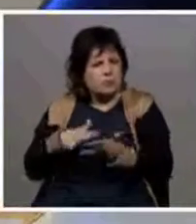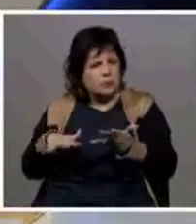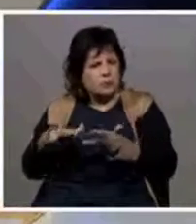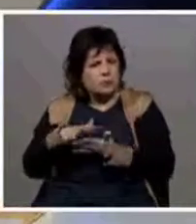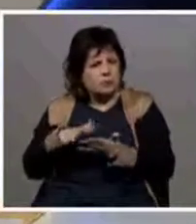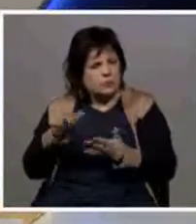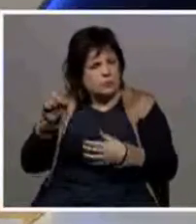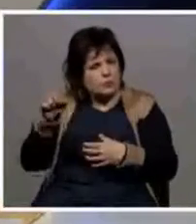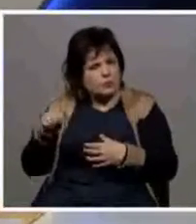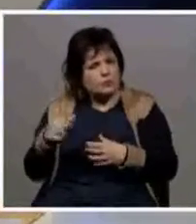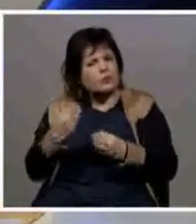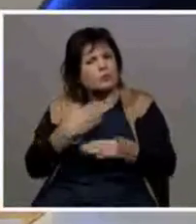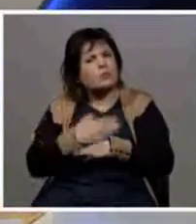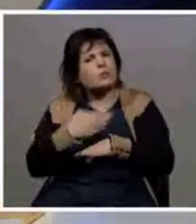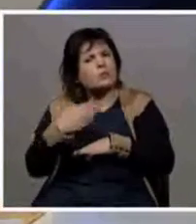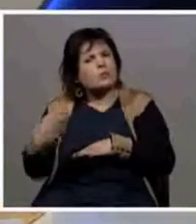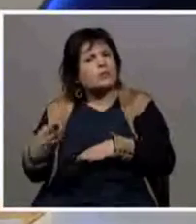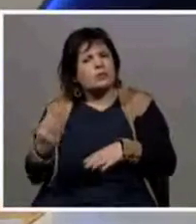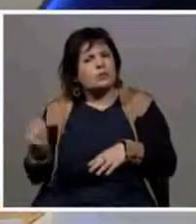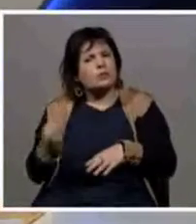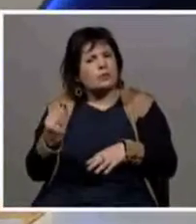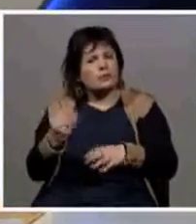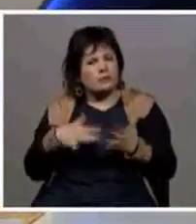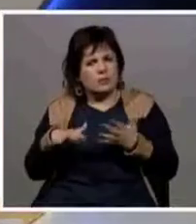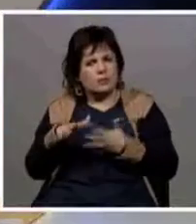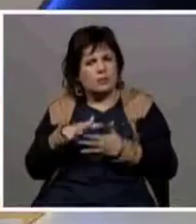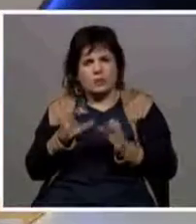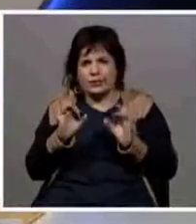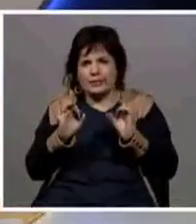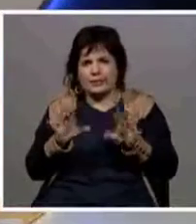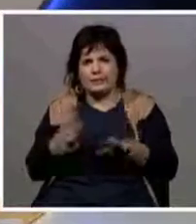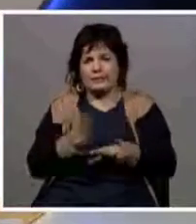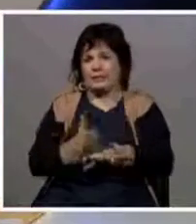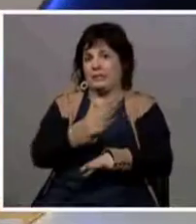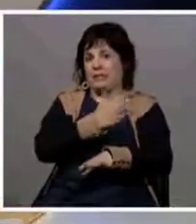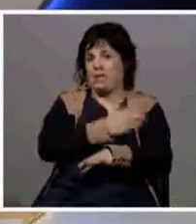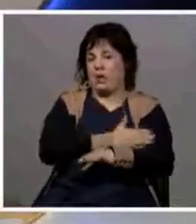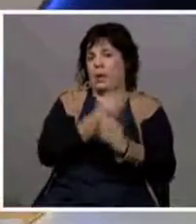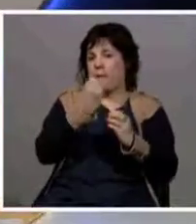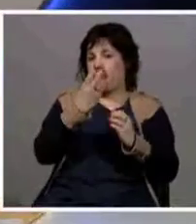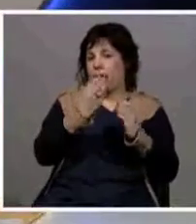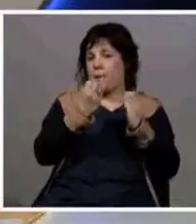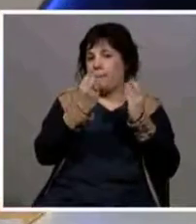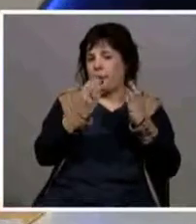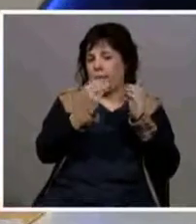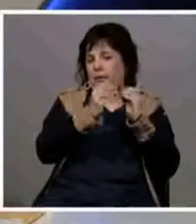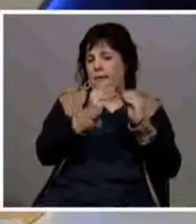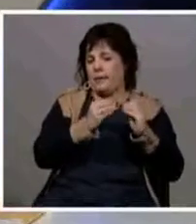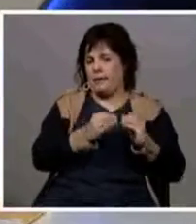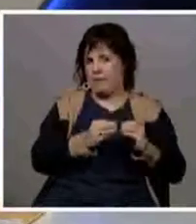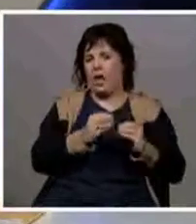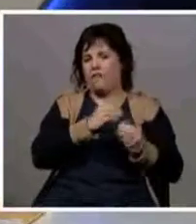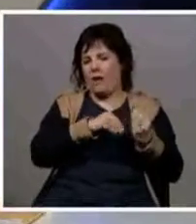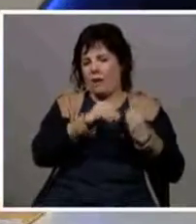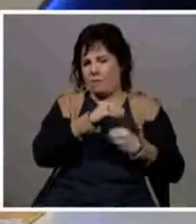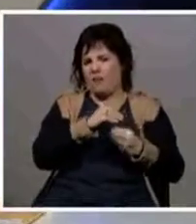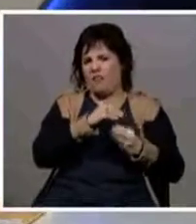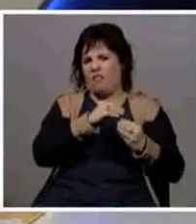y qué consecuencias tiene esta situación sino solamente cuáles son las causas estructurales las causas familiares